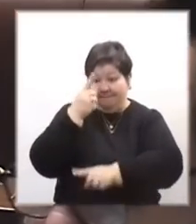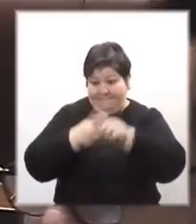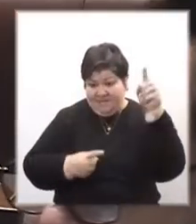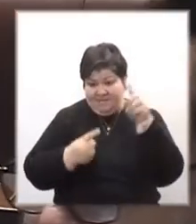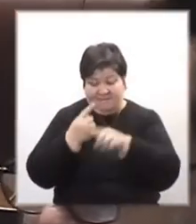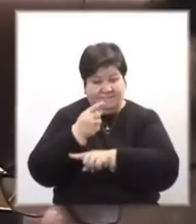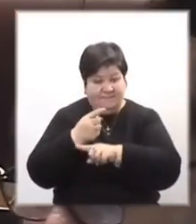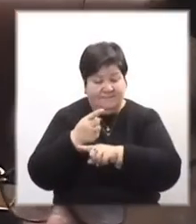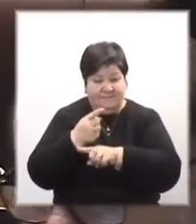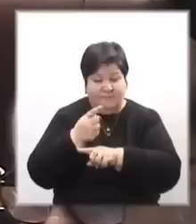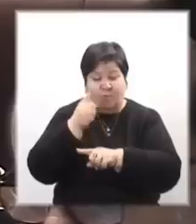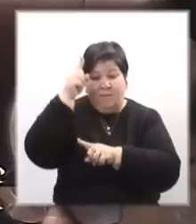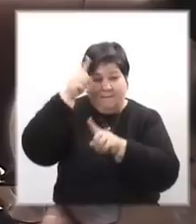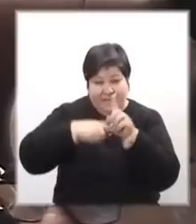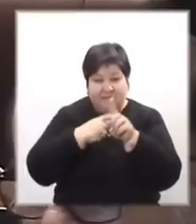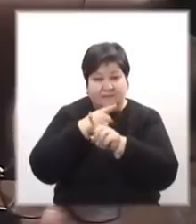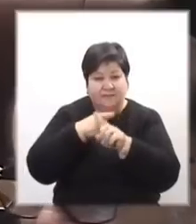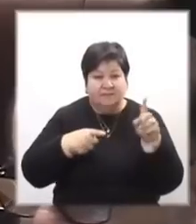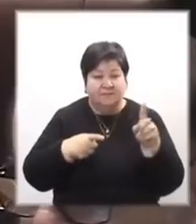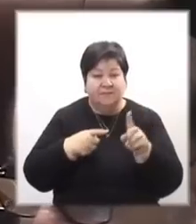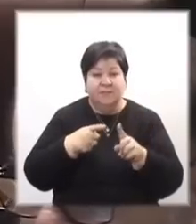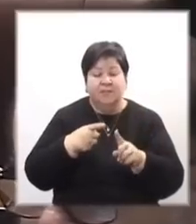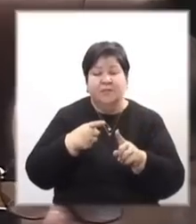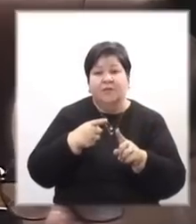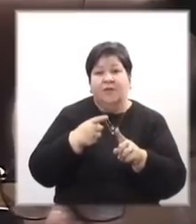ese terrible hecho.